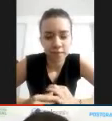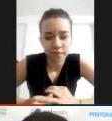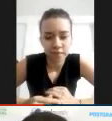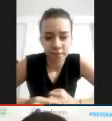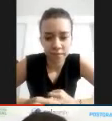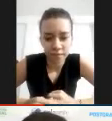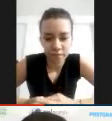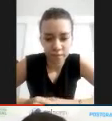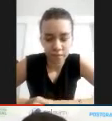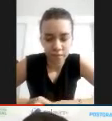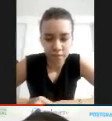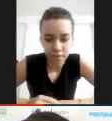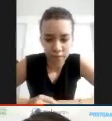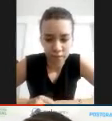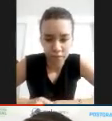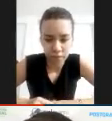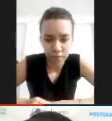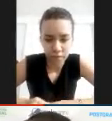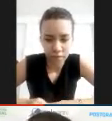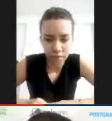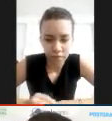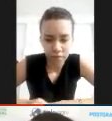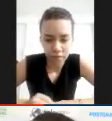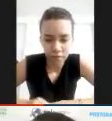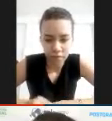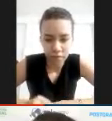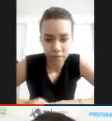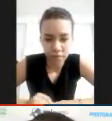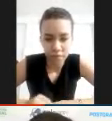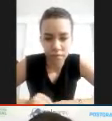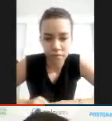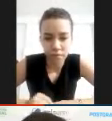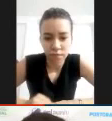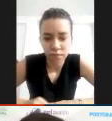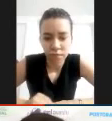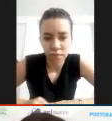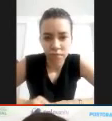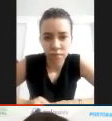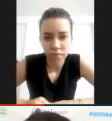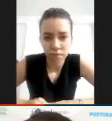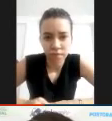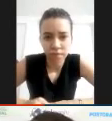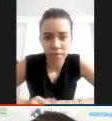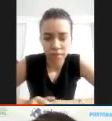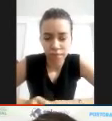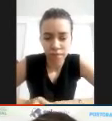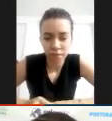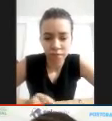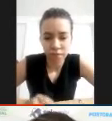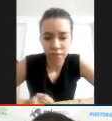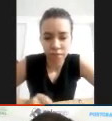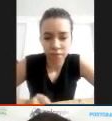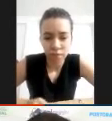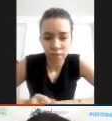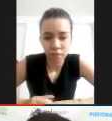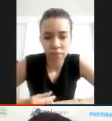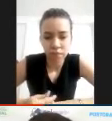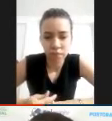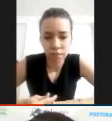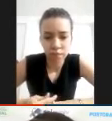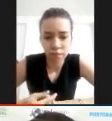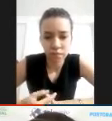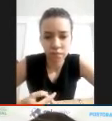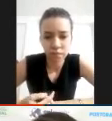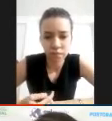caso de Cristian, están allí en su oficina, algunos en la casa, y de verdad yo les agradezco la participación. Les agradezco también